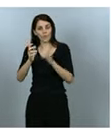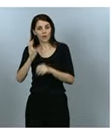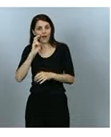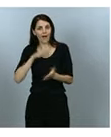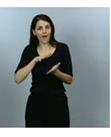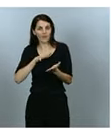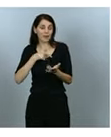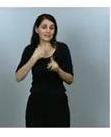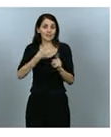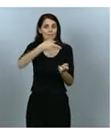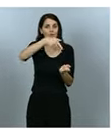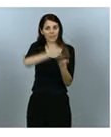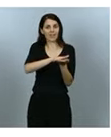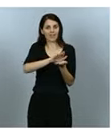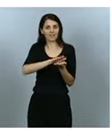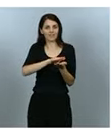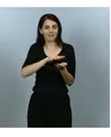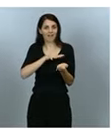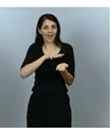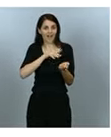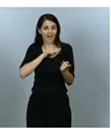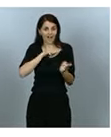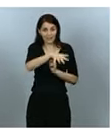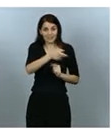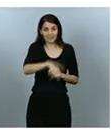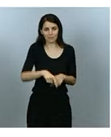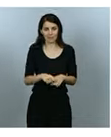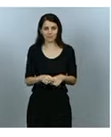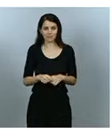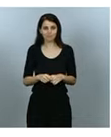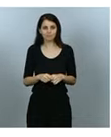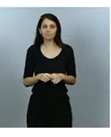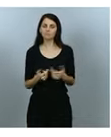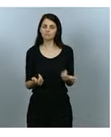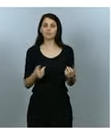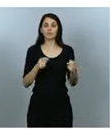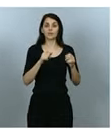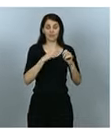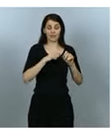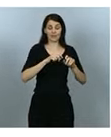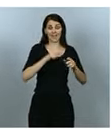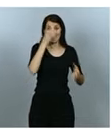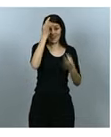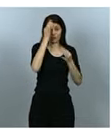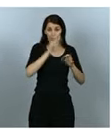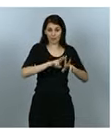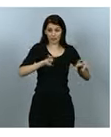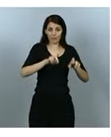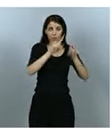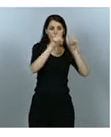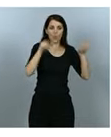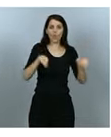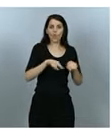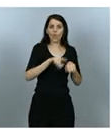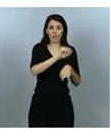acceso. Los datos a los que tenemos acceso al principio, el recuadro A, implican que detectamos sobre